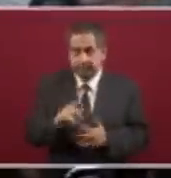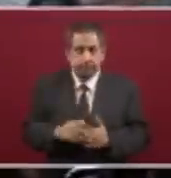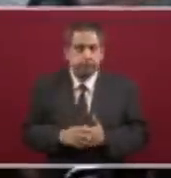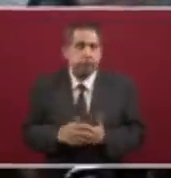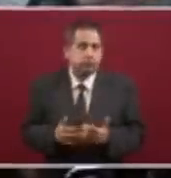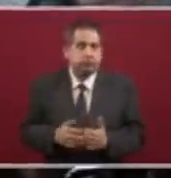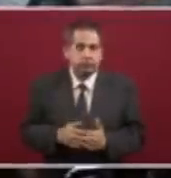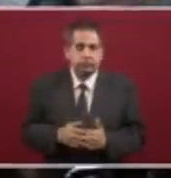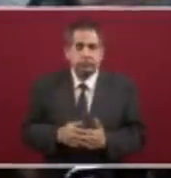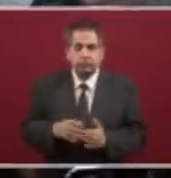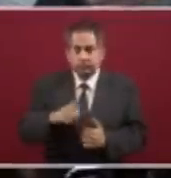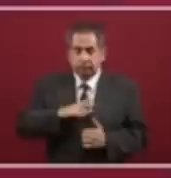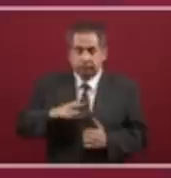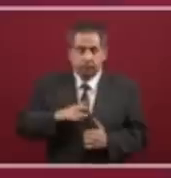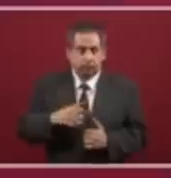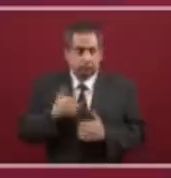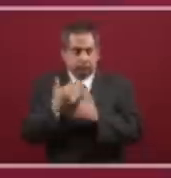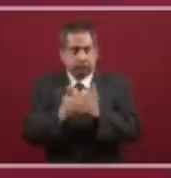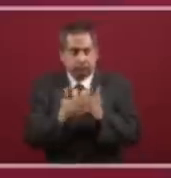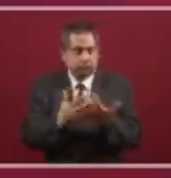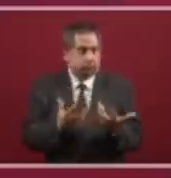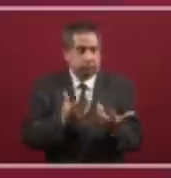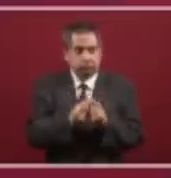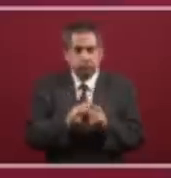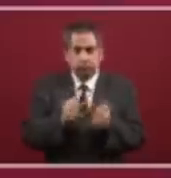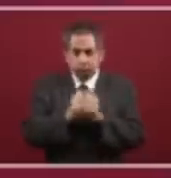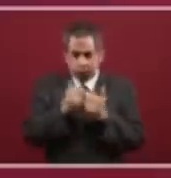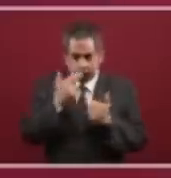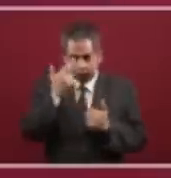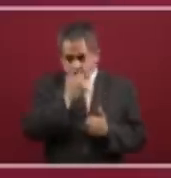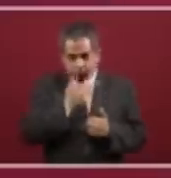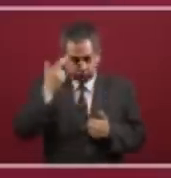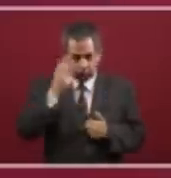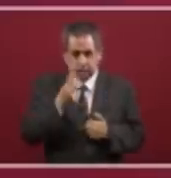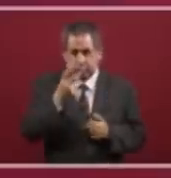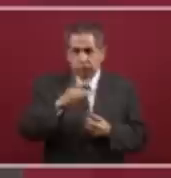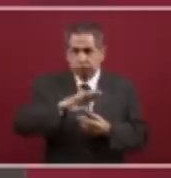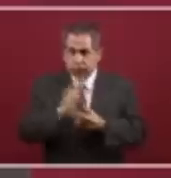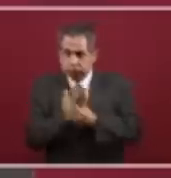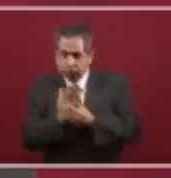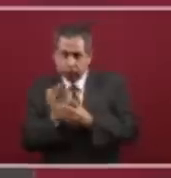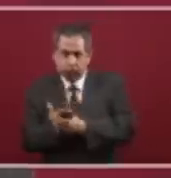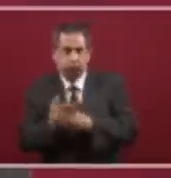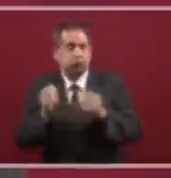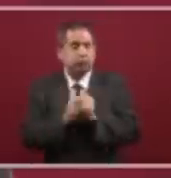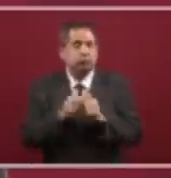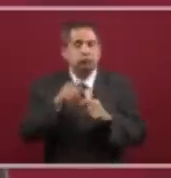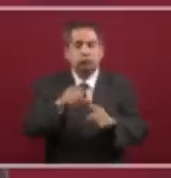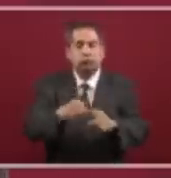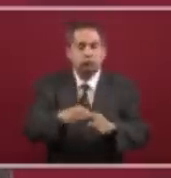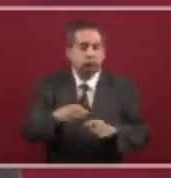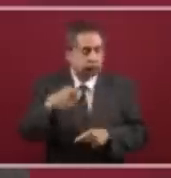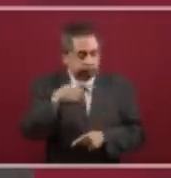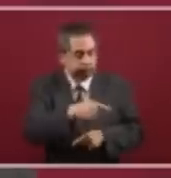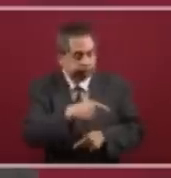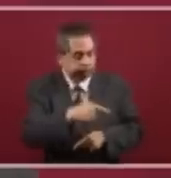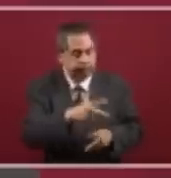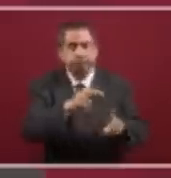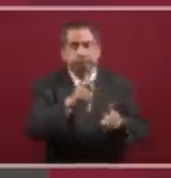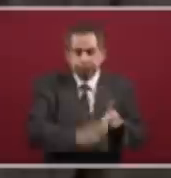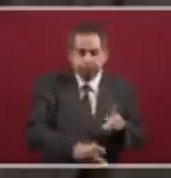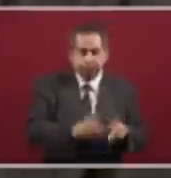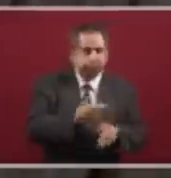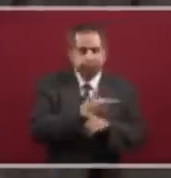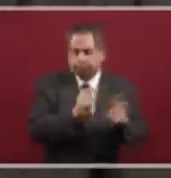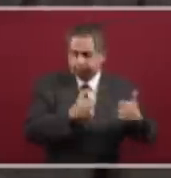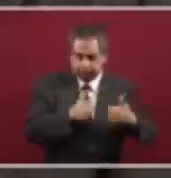donde tenemos en puerta de la revisión de los expedientes para que a través de la figura de desestimiento puedan obtener su